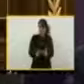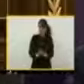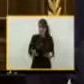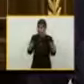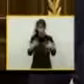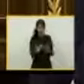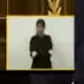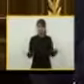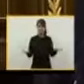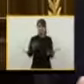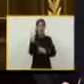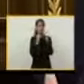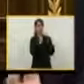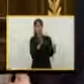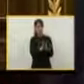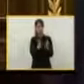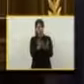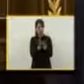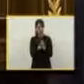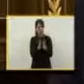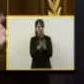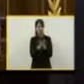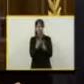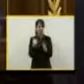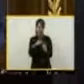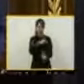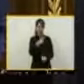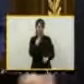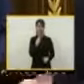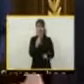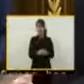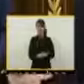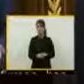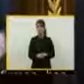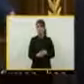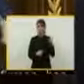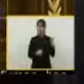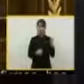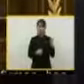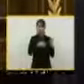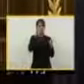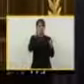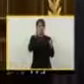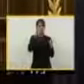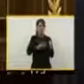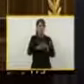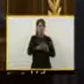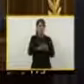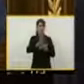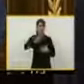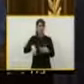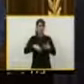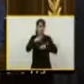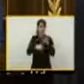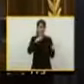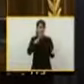en las que Pedro Sánchez está actuando, como decía Mariano Rajoy, en fraude, o como dicen. Que son, la primera,